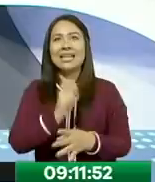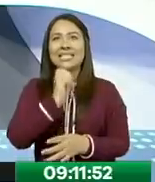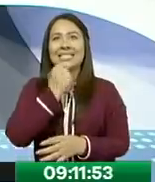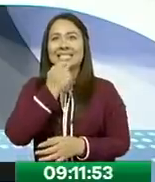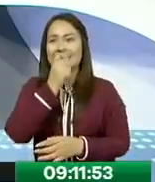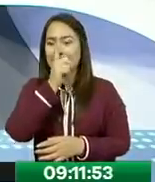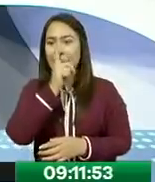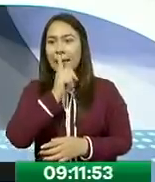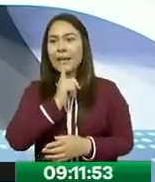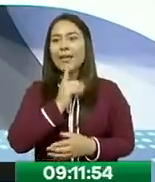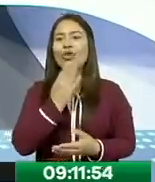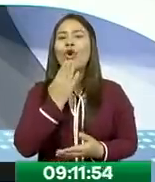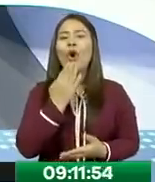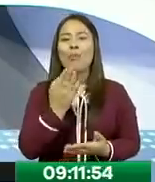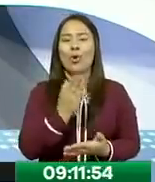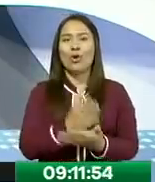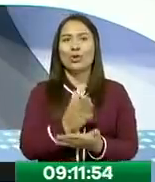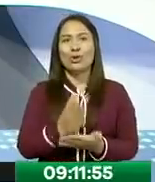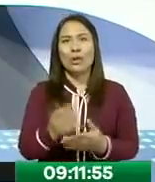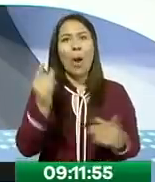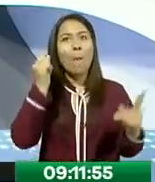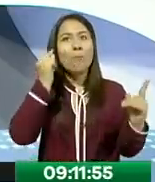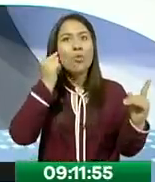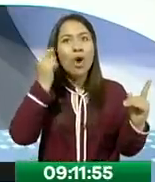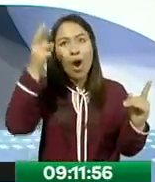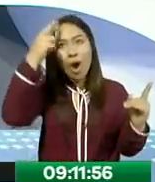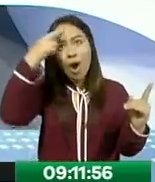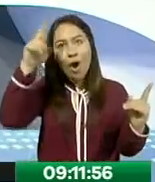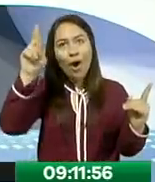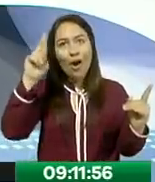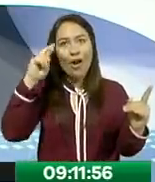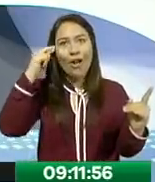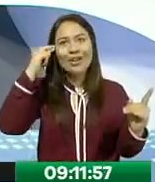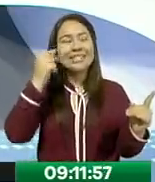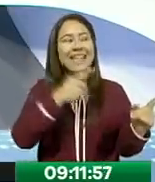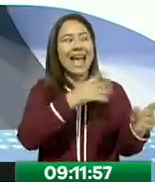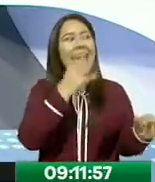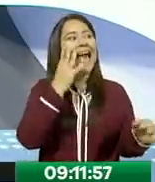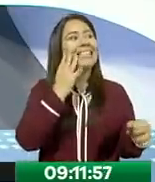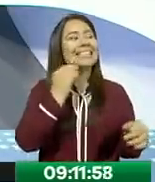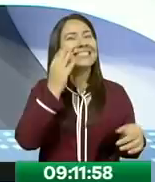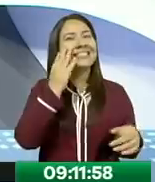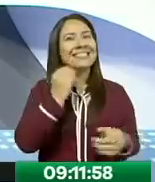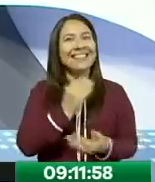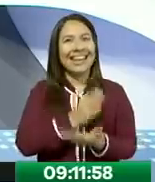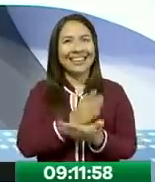cocina. Y la señora Roselena Bajones, que es experta culinaria,